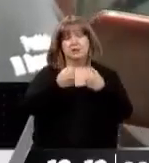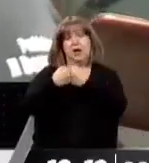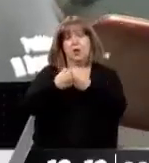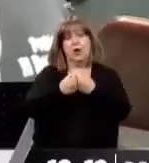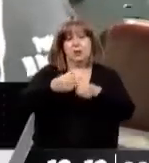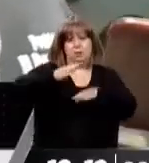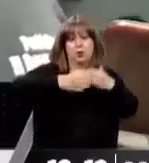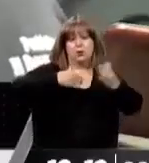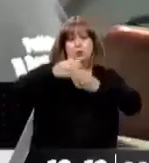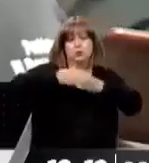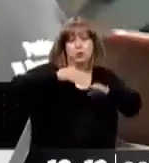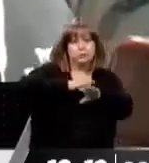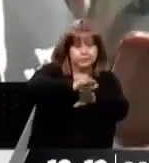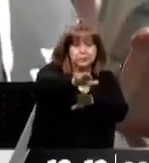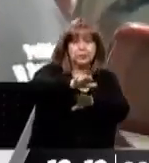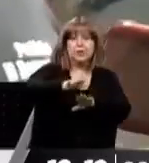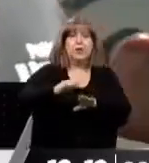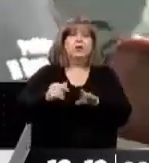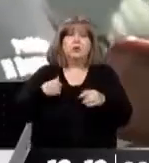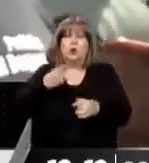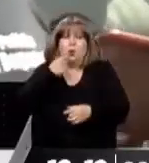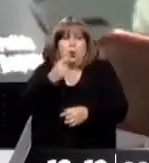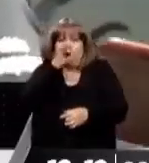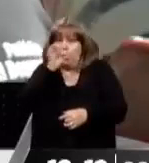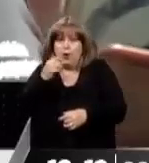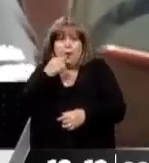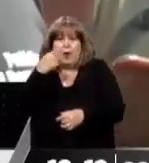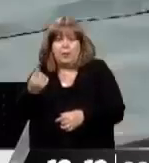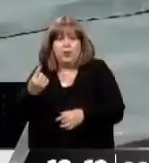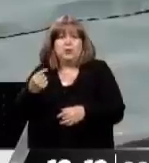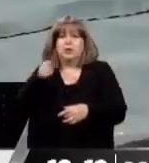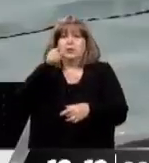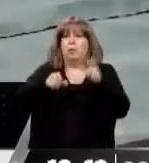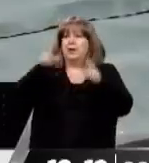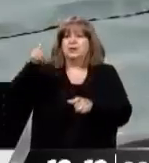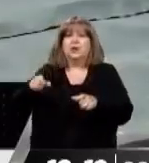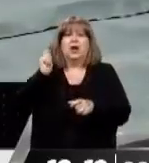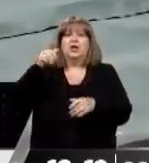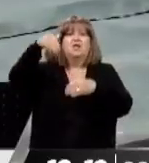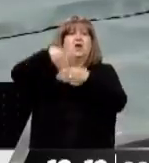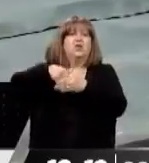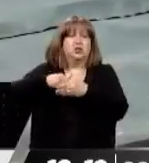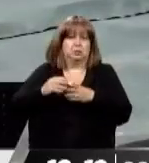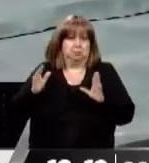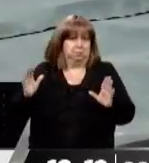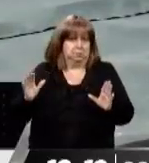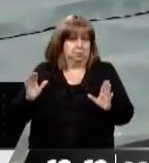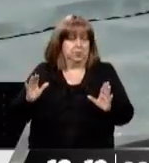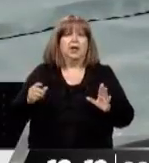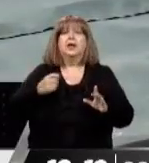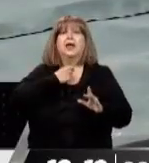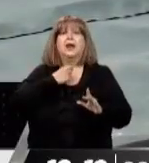de ningún territorio a quién votó y a quién va a votar, y vamos a seguir trabajando para que toda la Argentina siga teniendo el